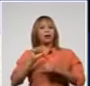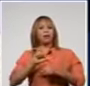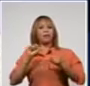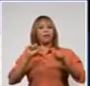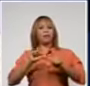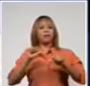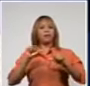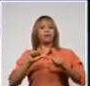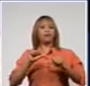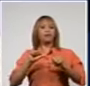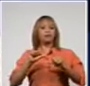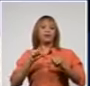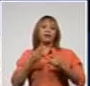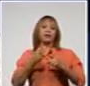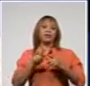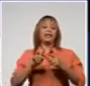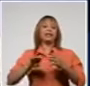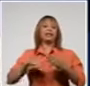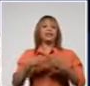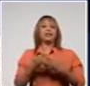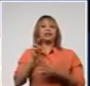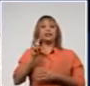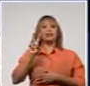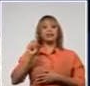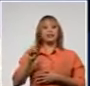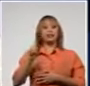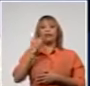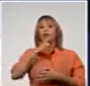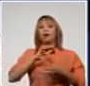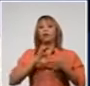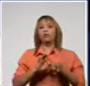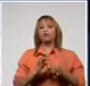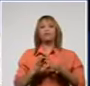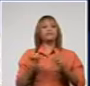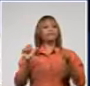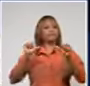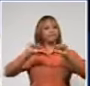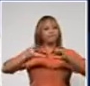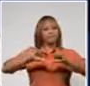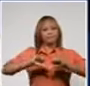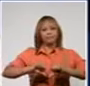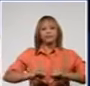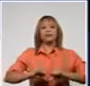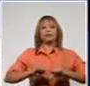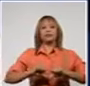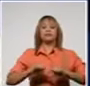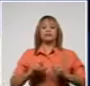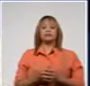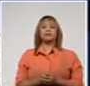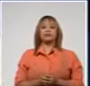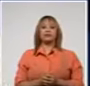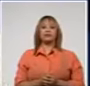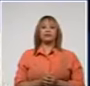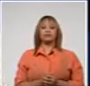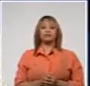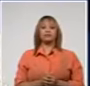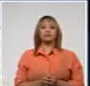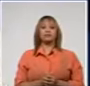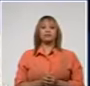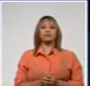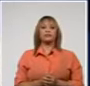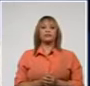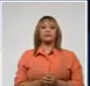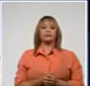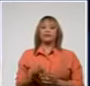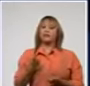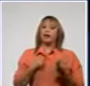que hizo que el día del 31 de agosto tuvo un agravamiento de su cuadro clínico. Y a pesar de las